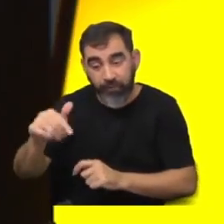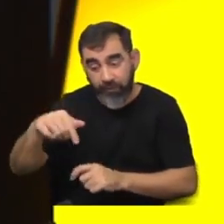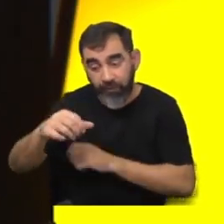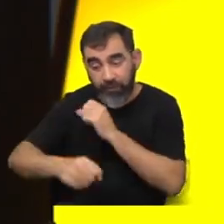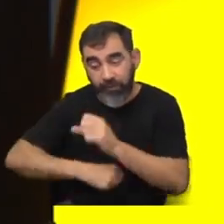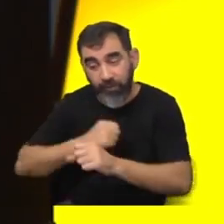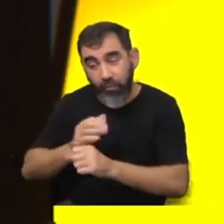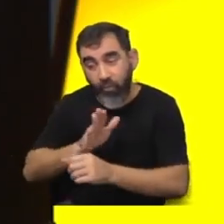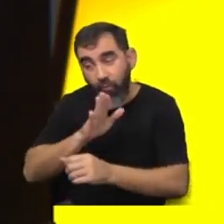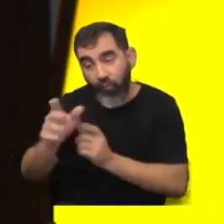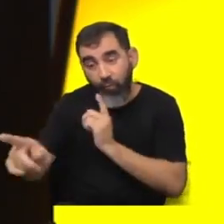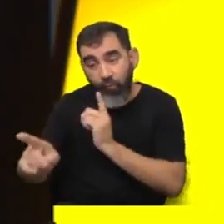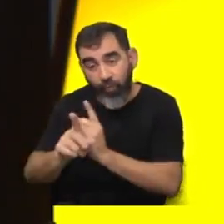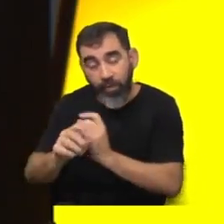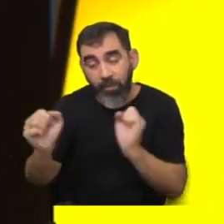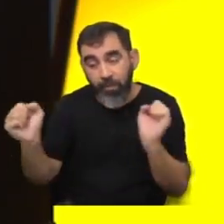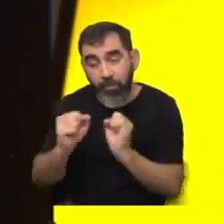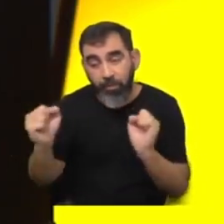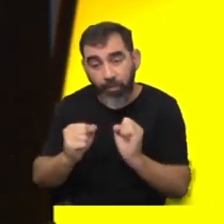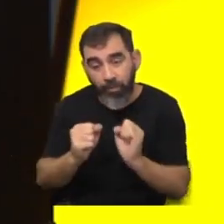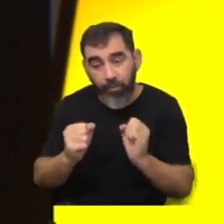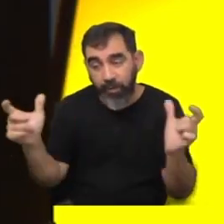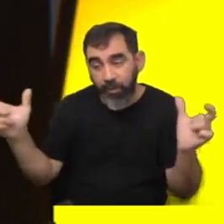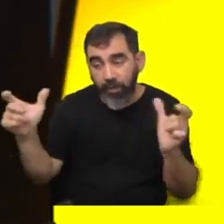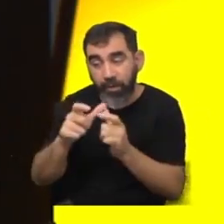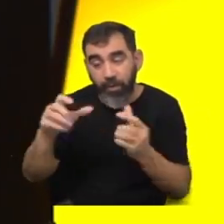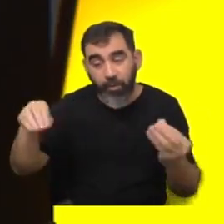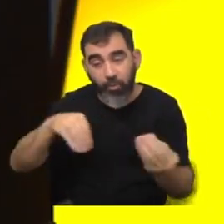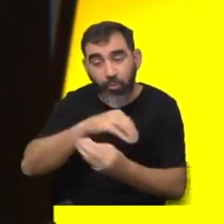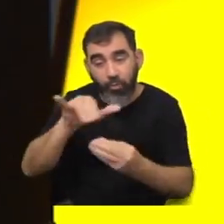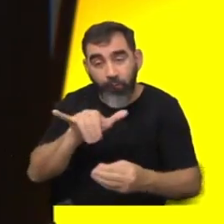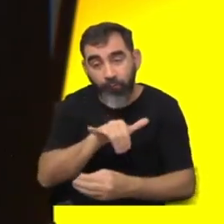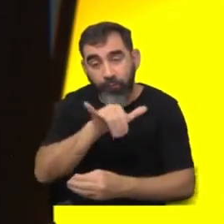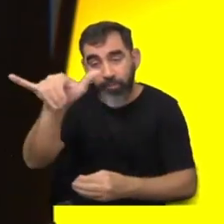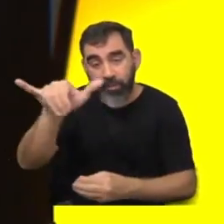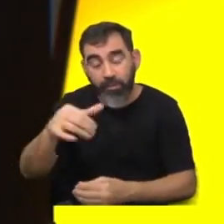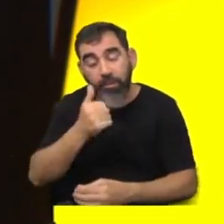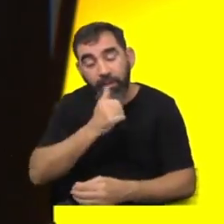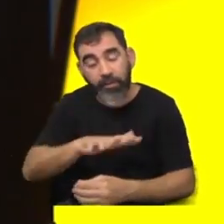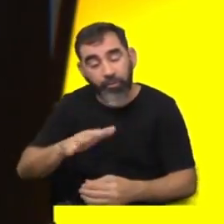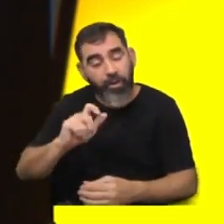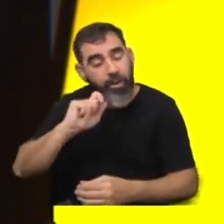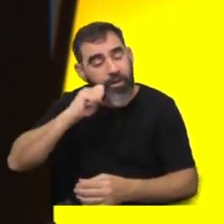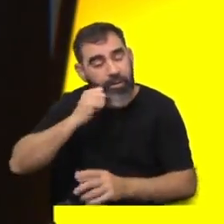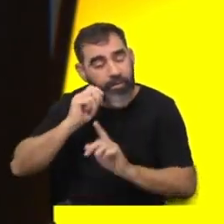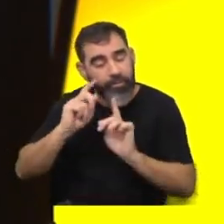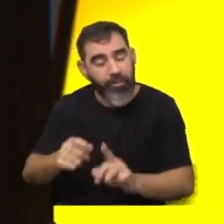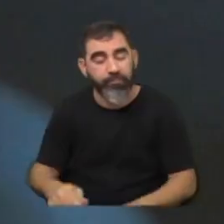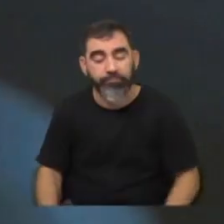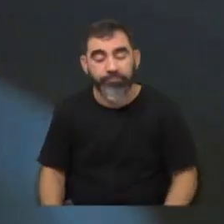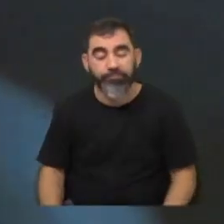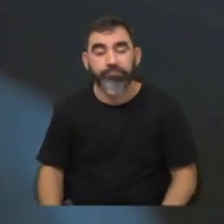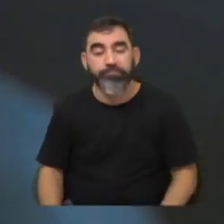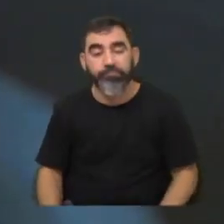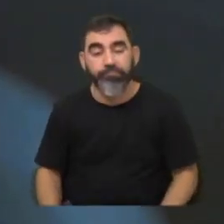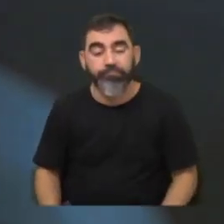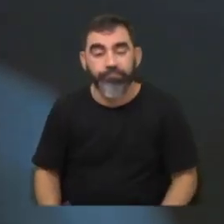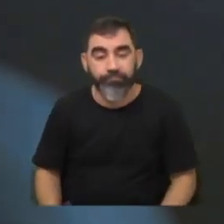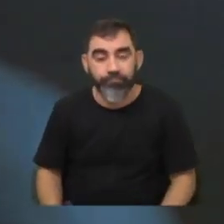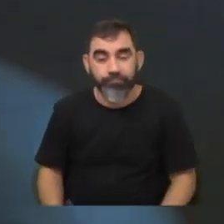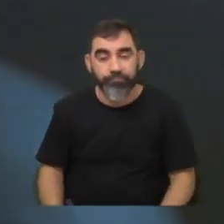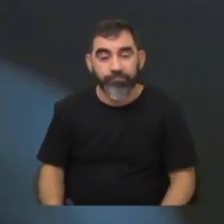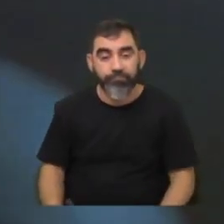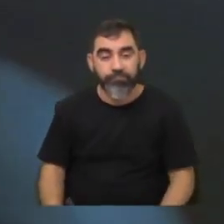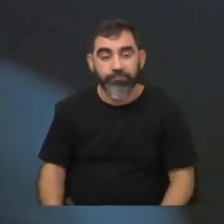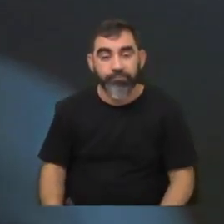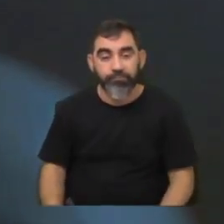se acercó, pudo superar su miedo a volar y se reunió con su familia. Así que Mira. es una historia de estas lindas para Qué contar. lindo. Bueno, gracias por eso.